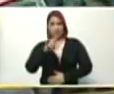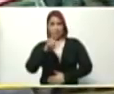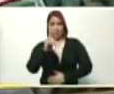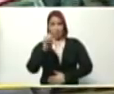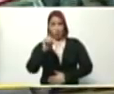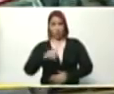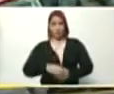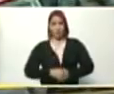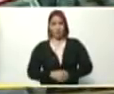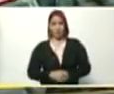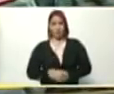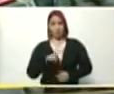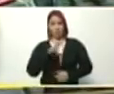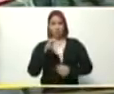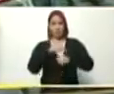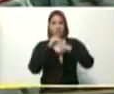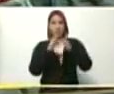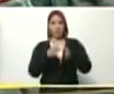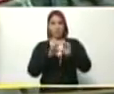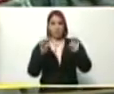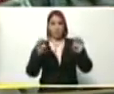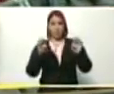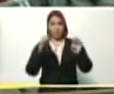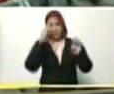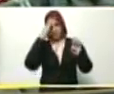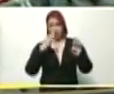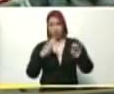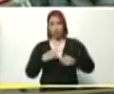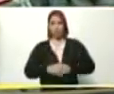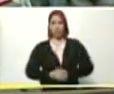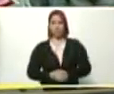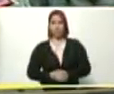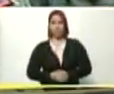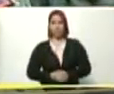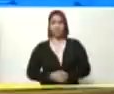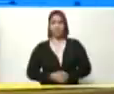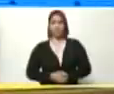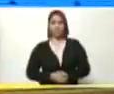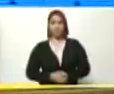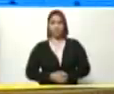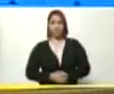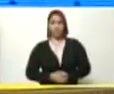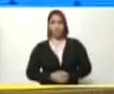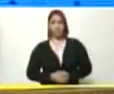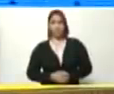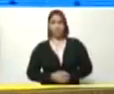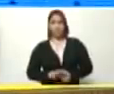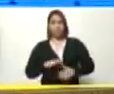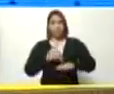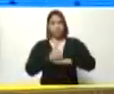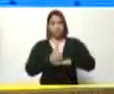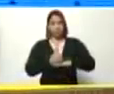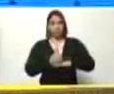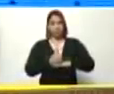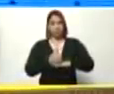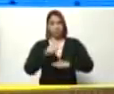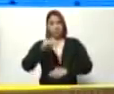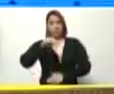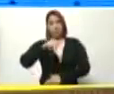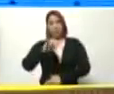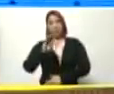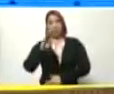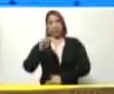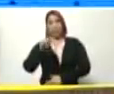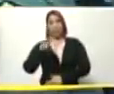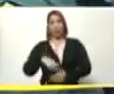Ramos, viceministro de Educación de la Defensa. Almirante Aníbal José Brito